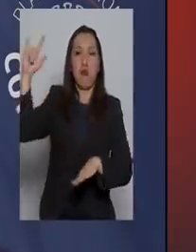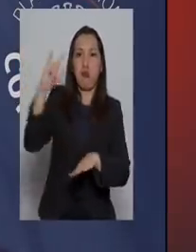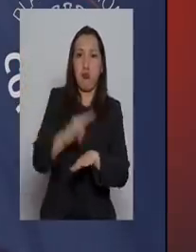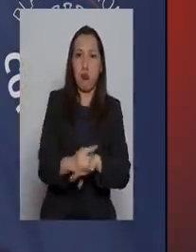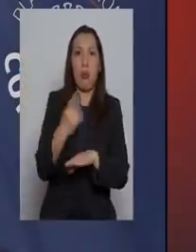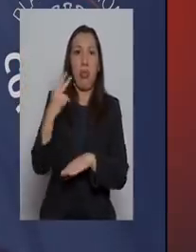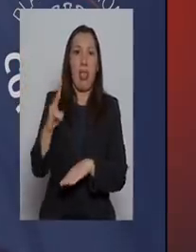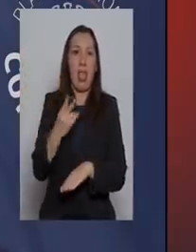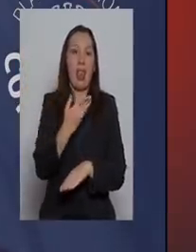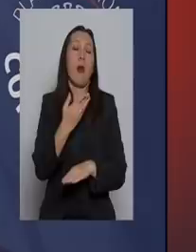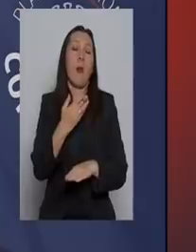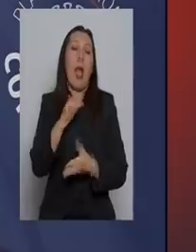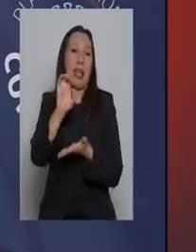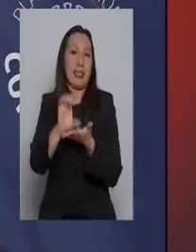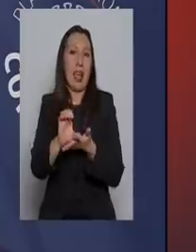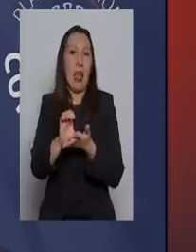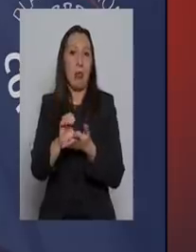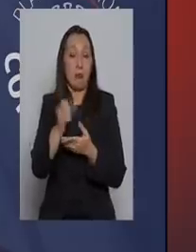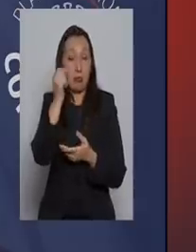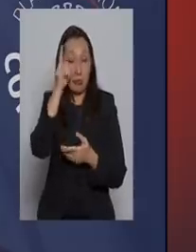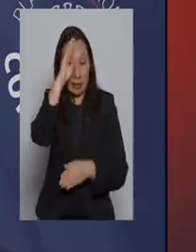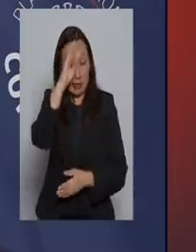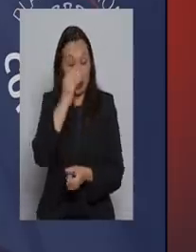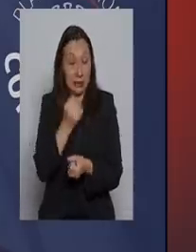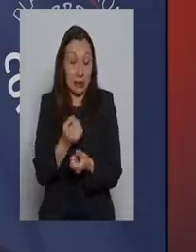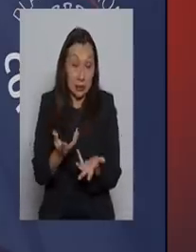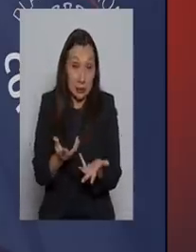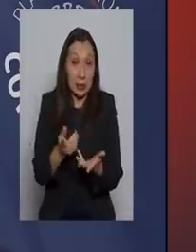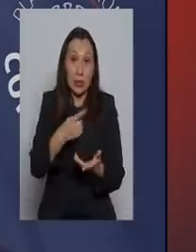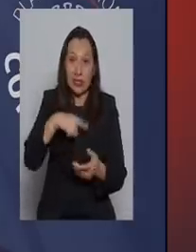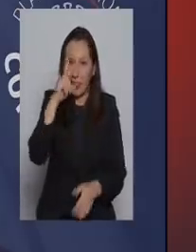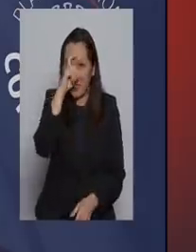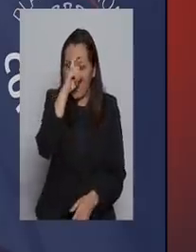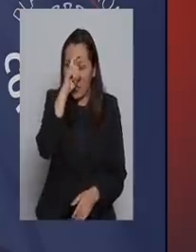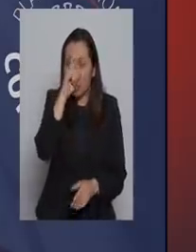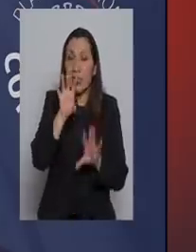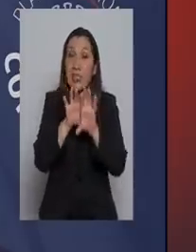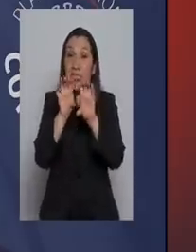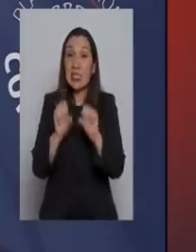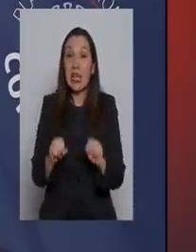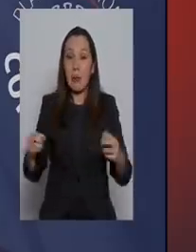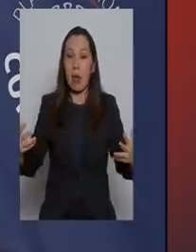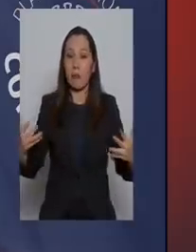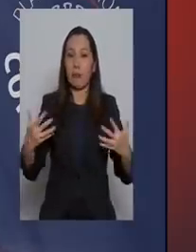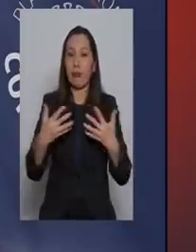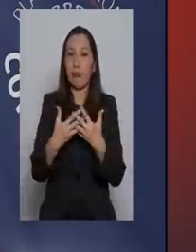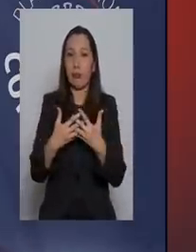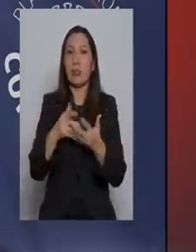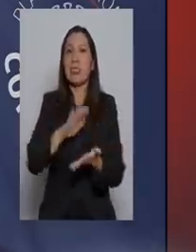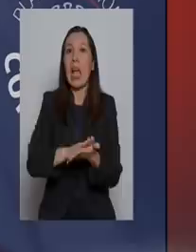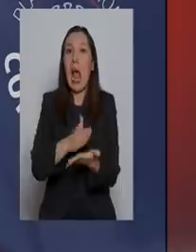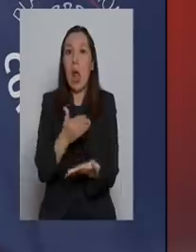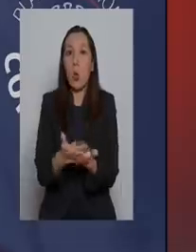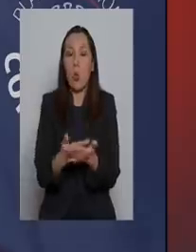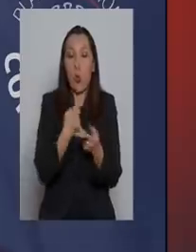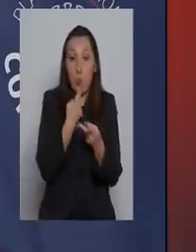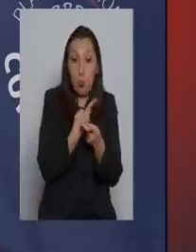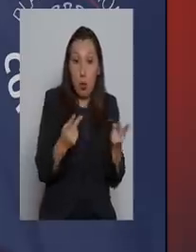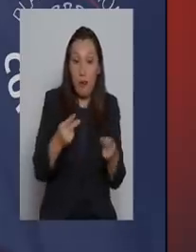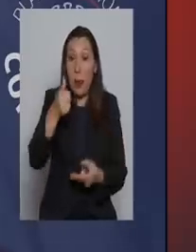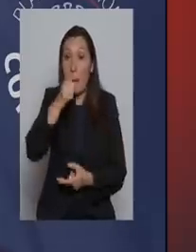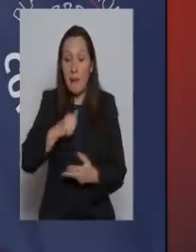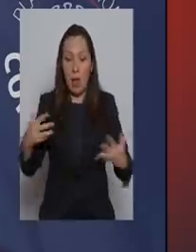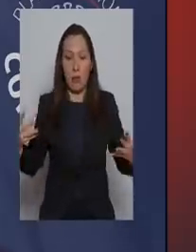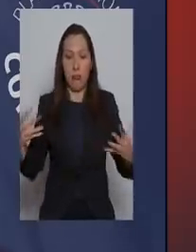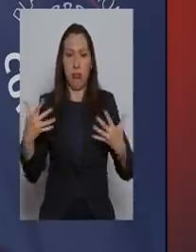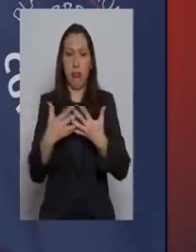Porque, insisto, tenemos que entender, aunque cueste, que estamos hablando de un sistema integrado de salud